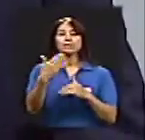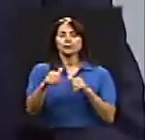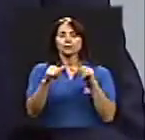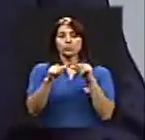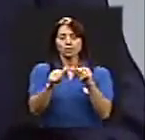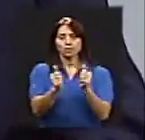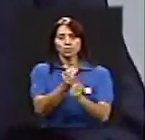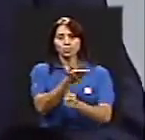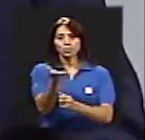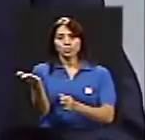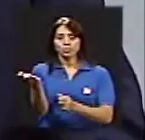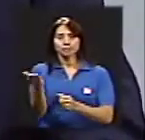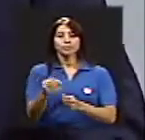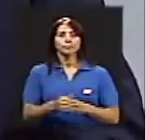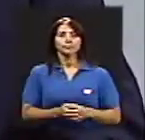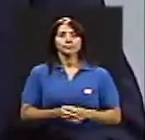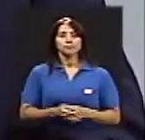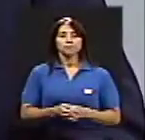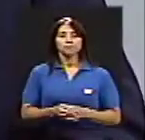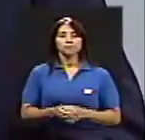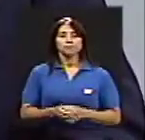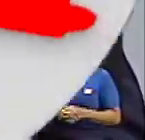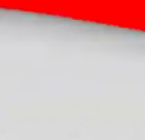amigas y amigos. Nosotros regresamos.